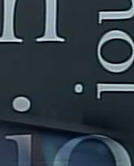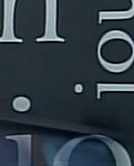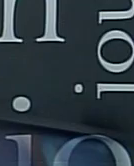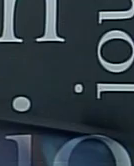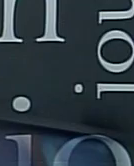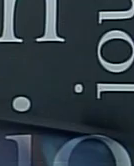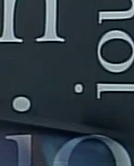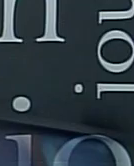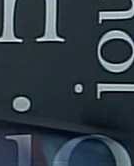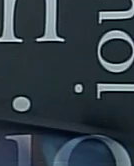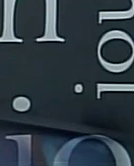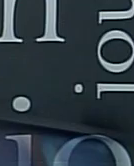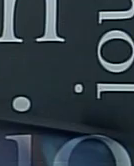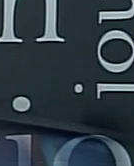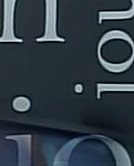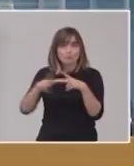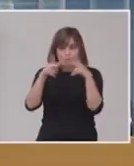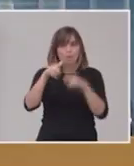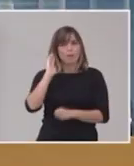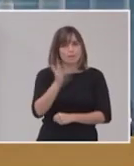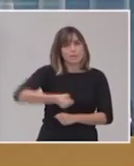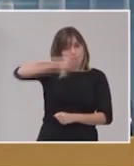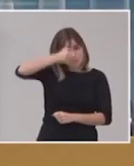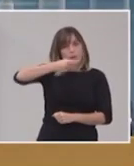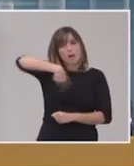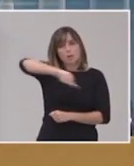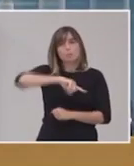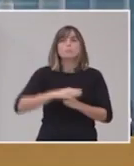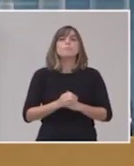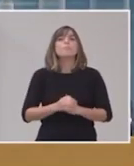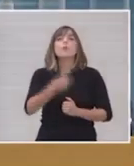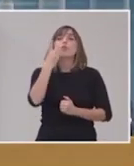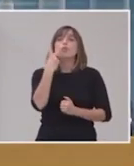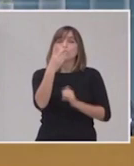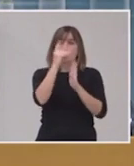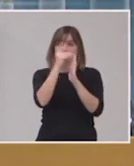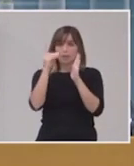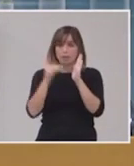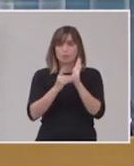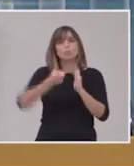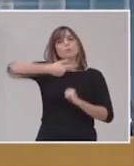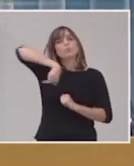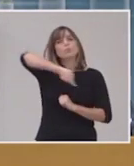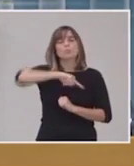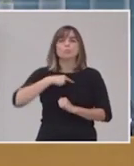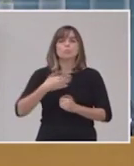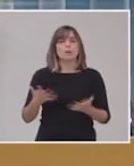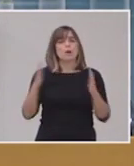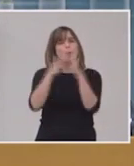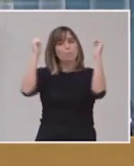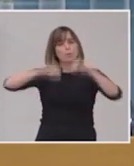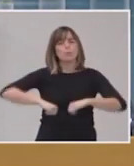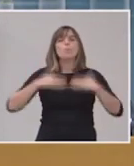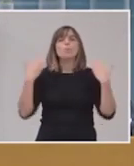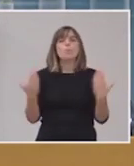días en función de la rama de actividad. Son dos los decretos que hemos aprobado hoy. En ambos